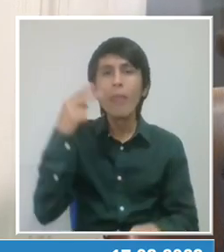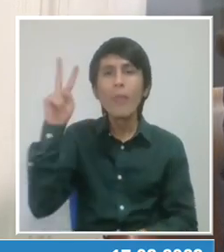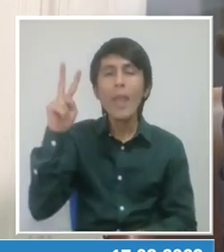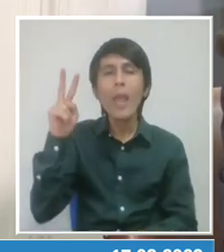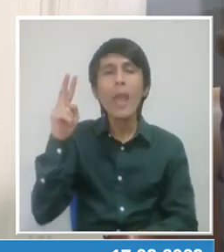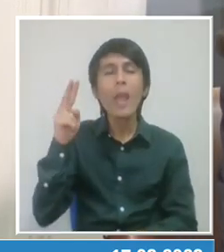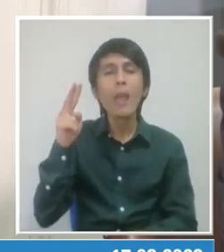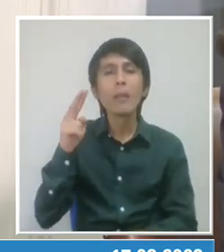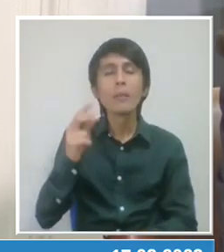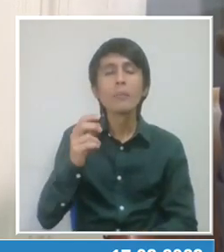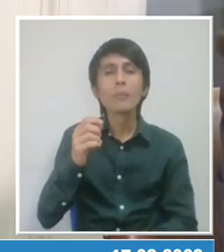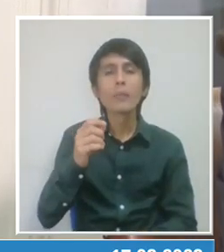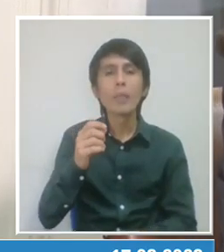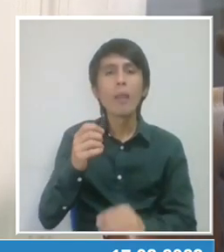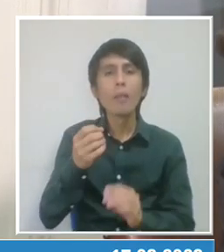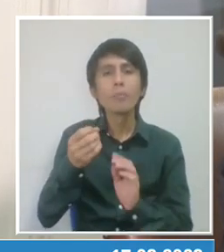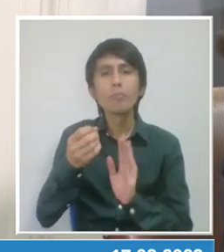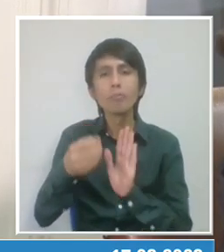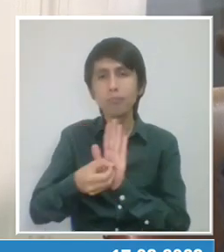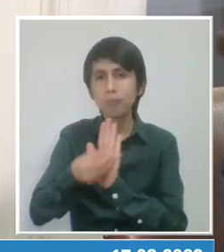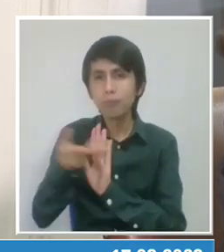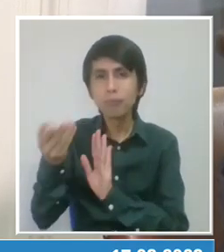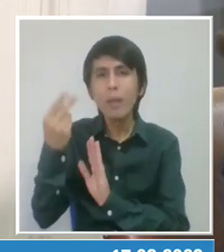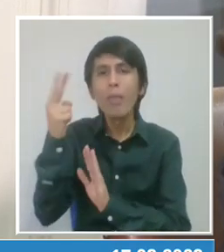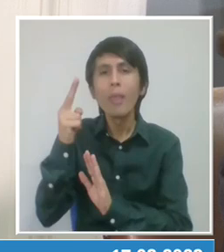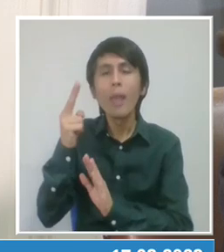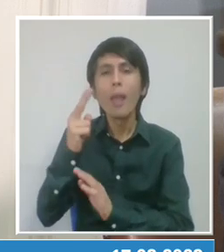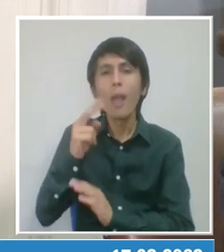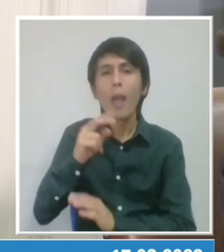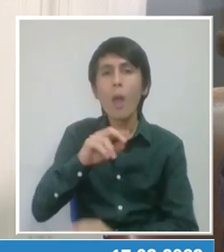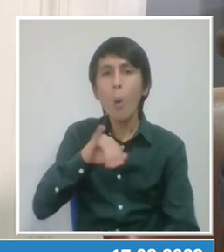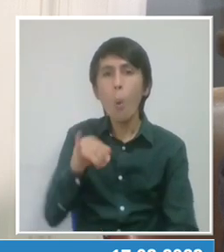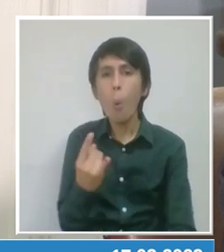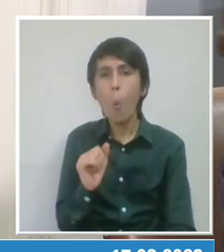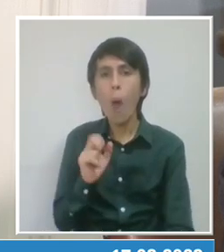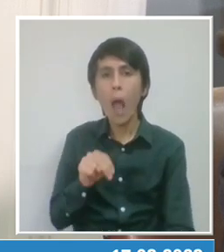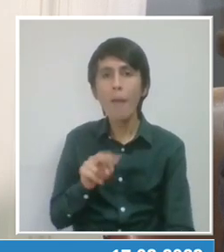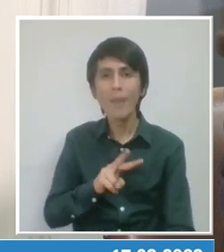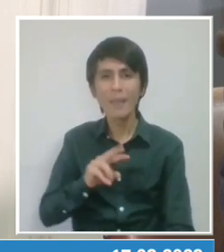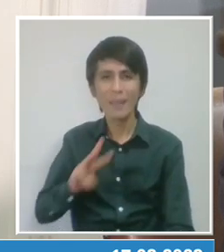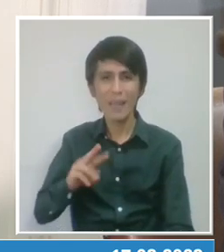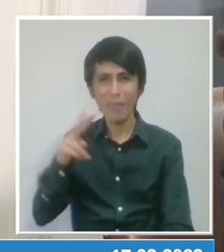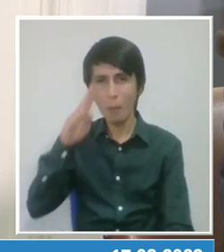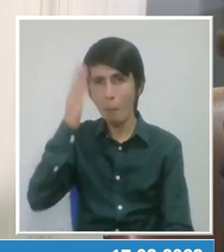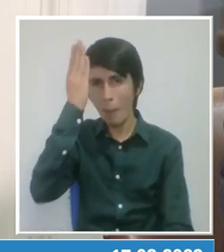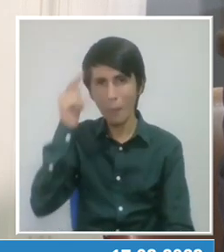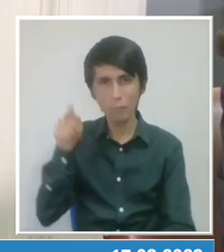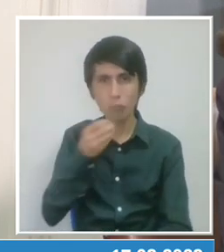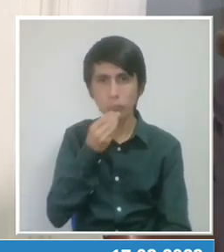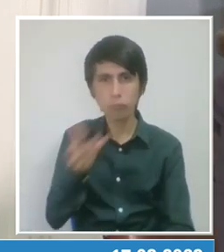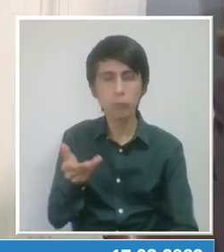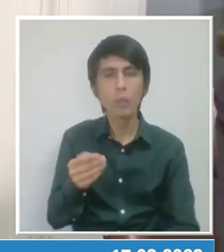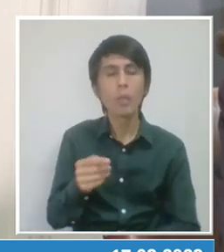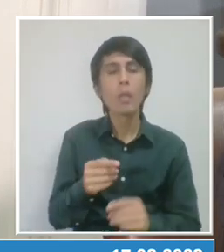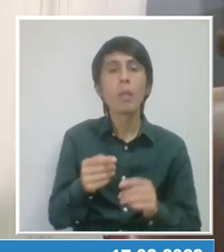día la Unión Europea la tiene como parte de todos sus acuerdos de Schengen y varios más internacionales. No